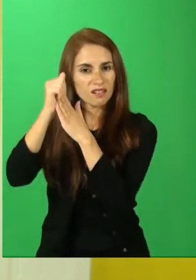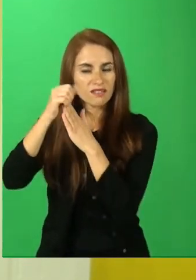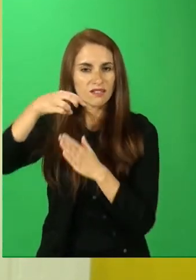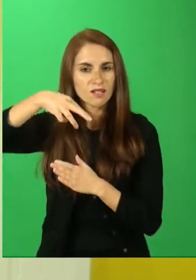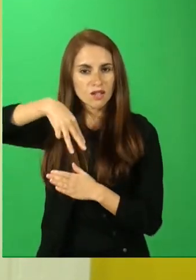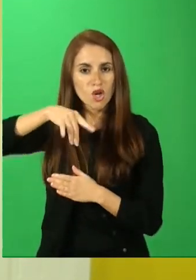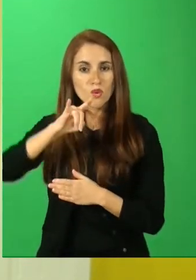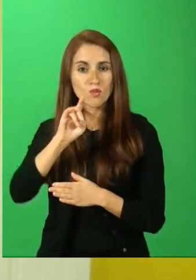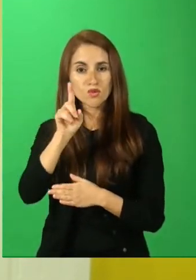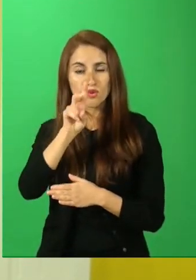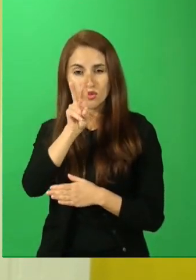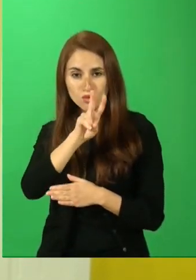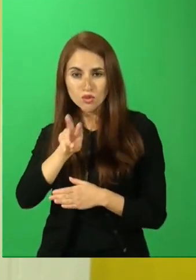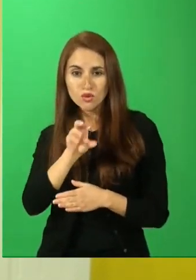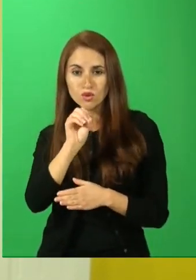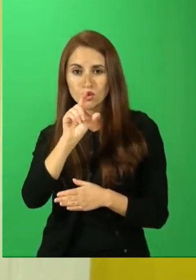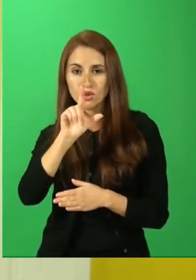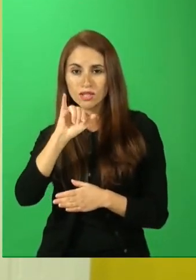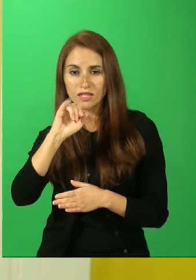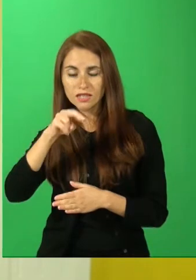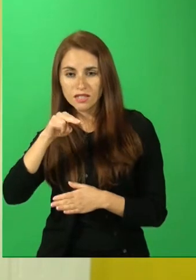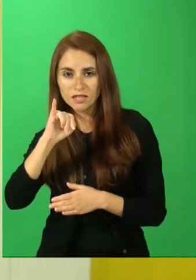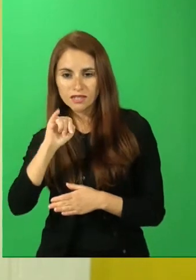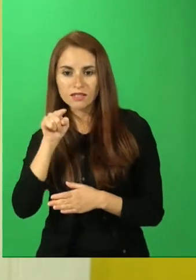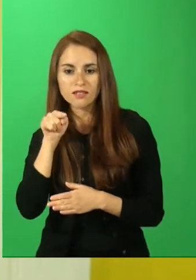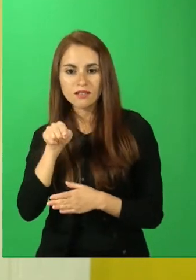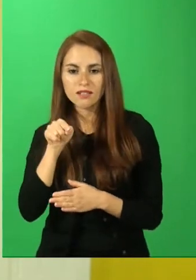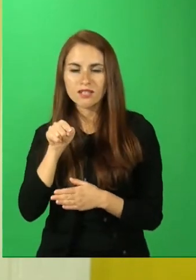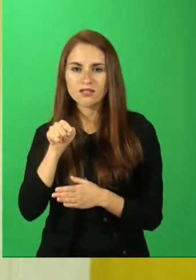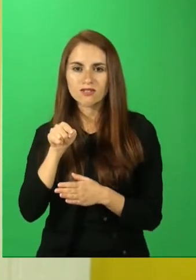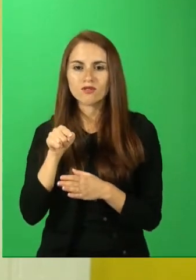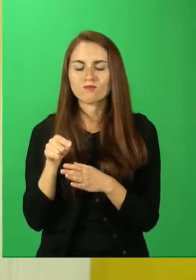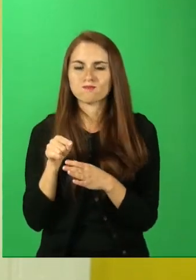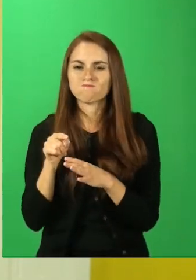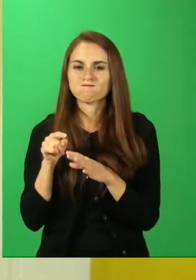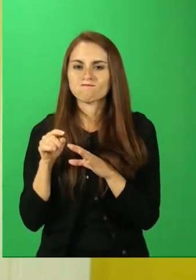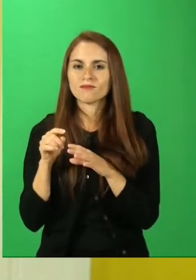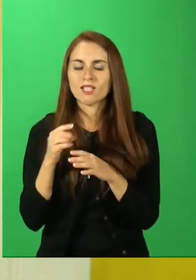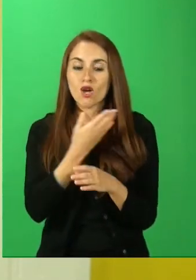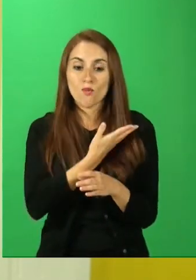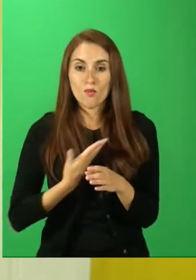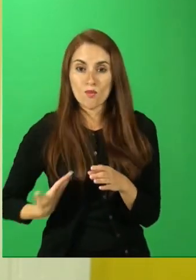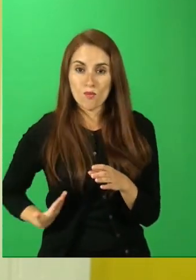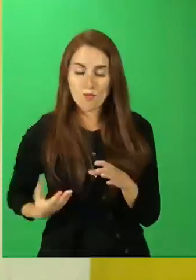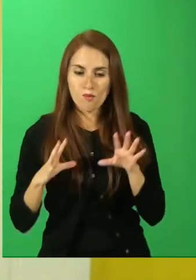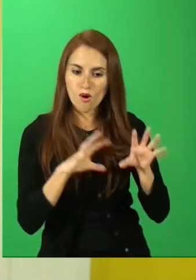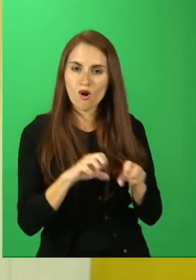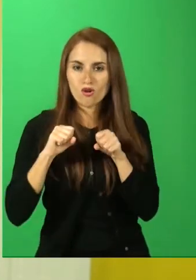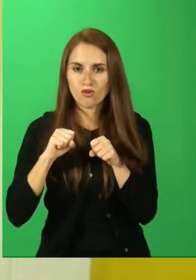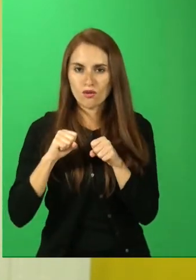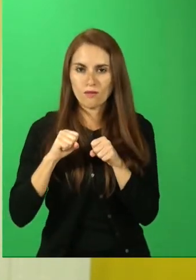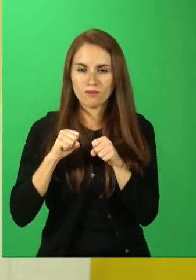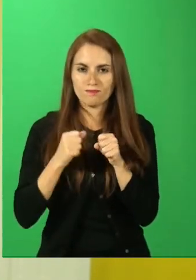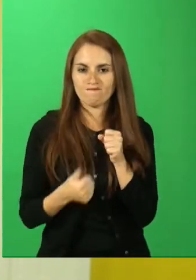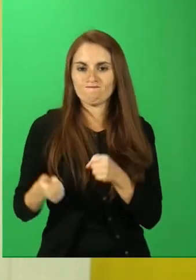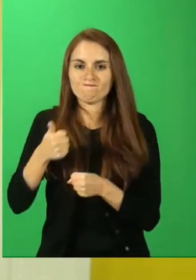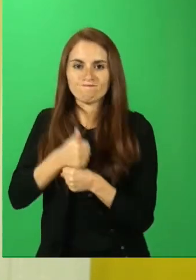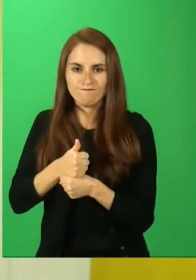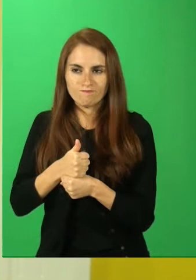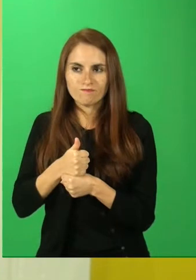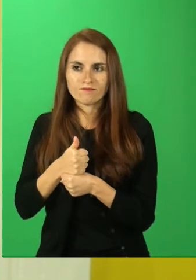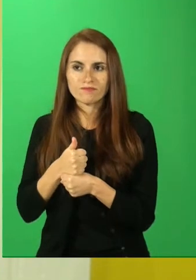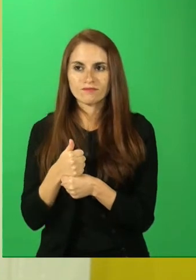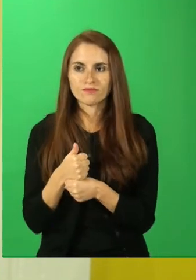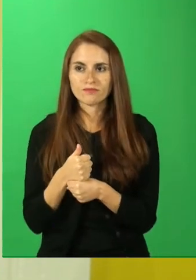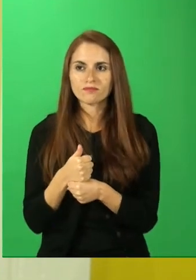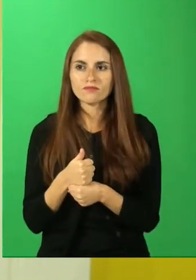y organizado en el Partido Nacional Fascista, finalmente van a tomar el poder en el año 22. Le van a arrebatar el poder al